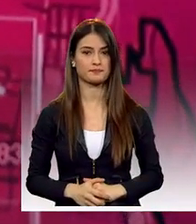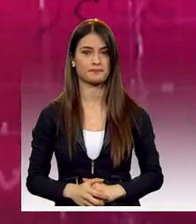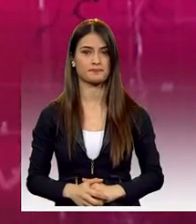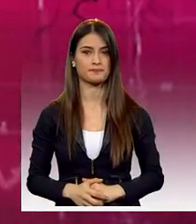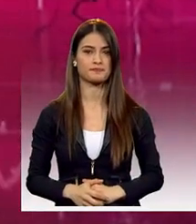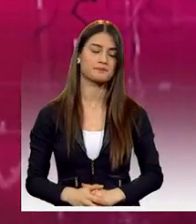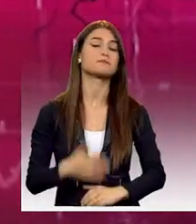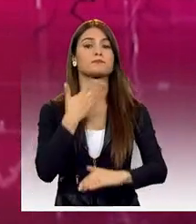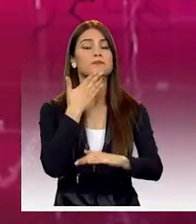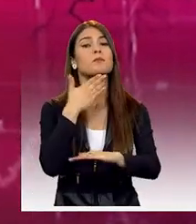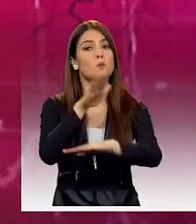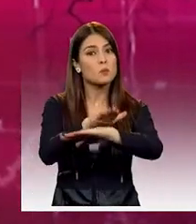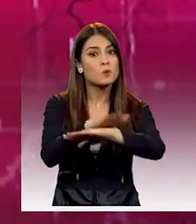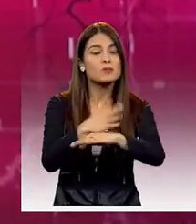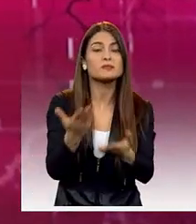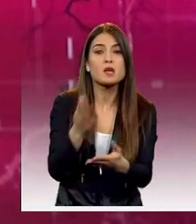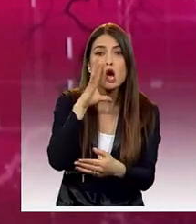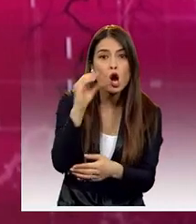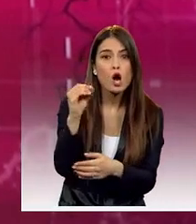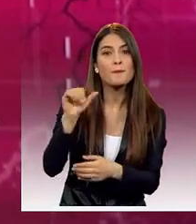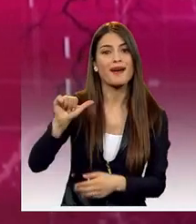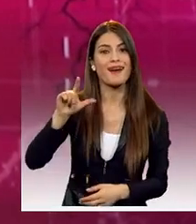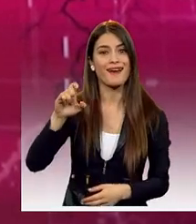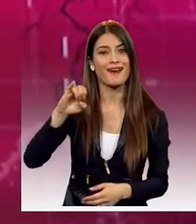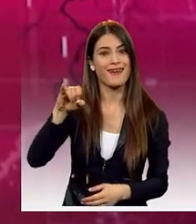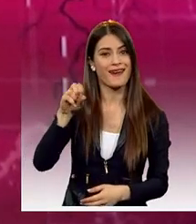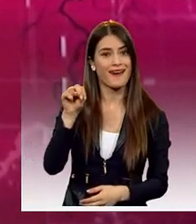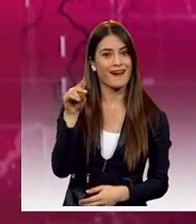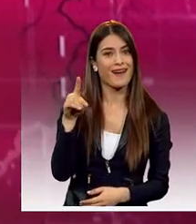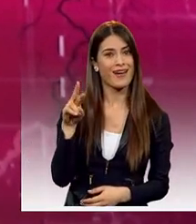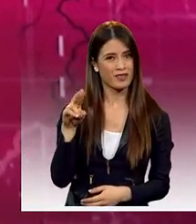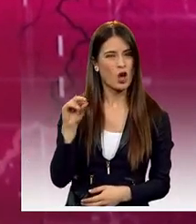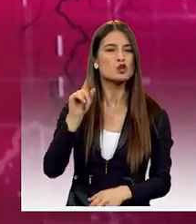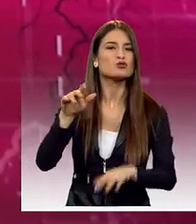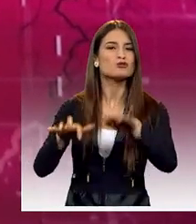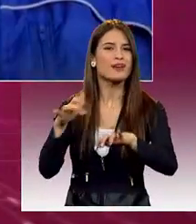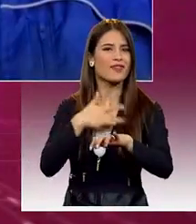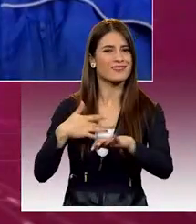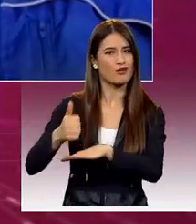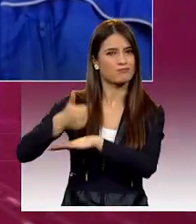Buenas tardes, secretario de Salud Alejandro Gómez. Le damos la bienvenida a Noticias Capital.